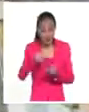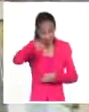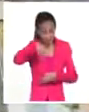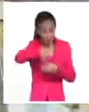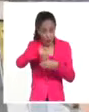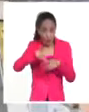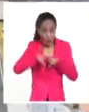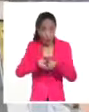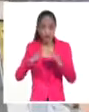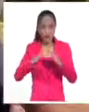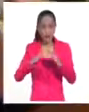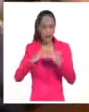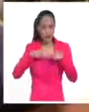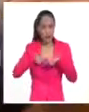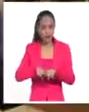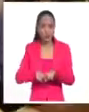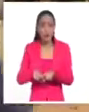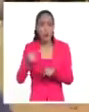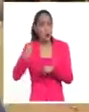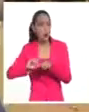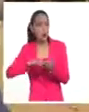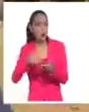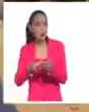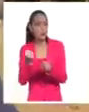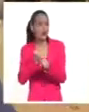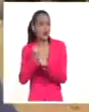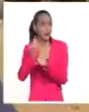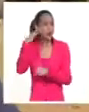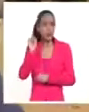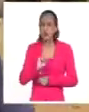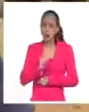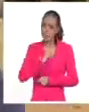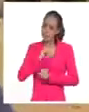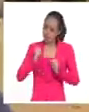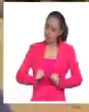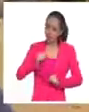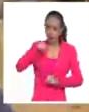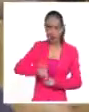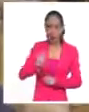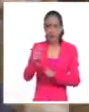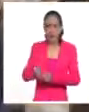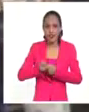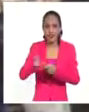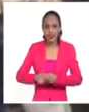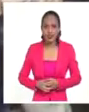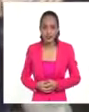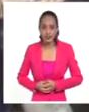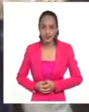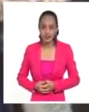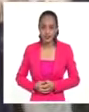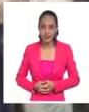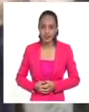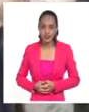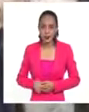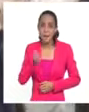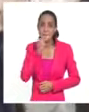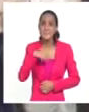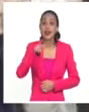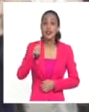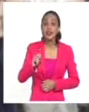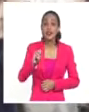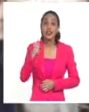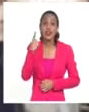no han aceptado propuestas de trabajo en el extranjero, por querer estar en la finca. Hace más de 20 años